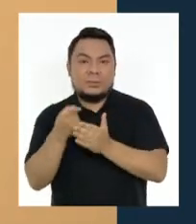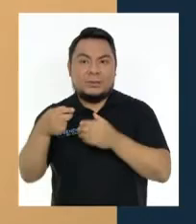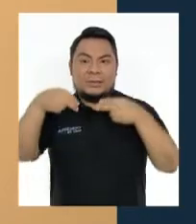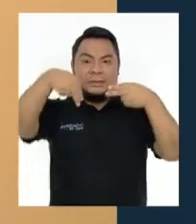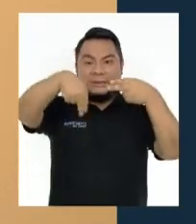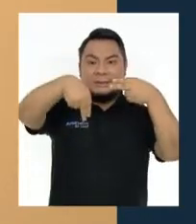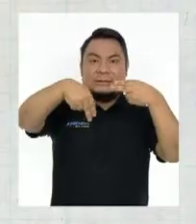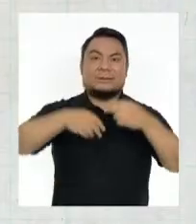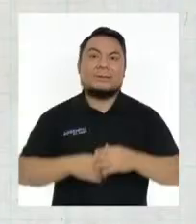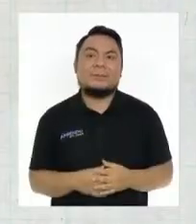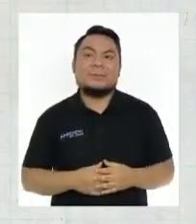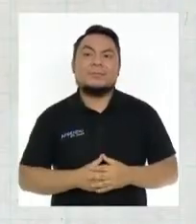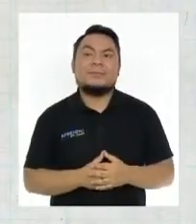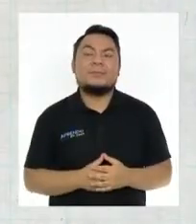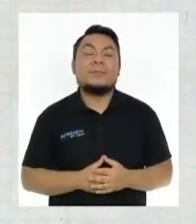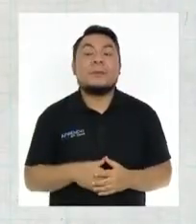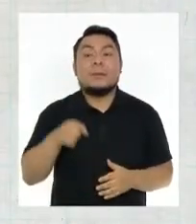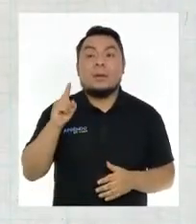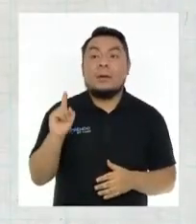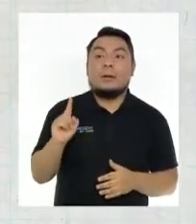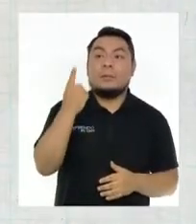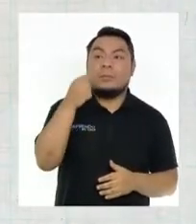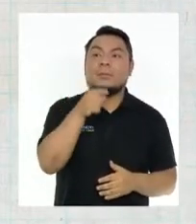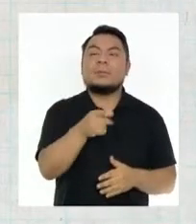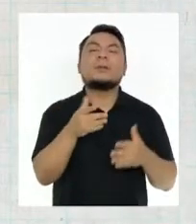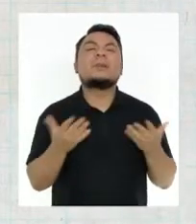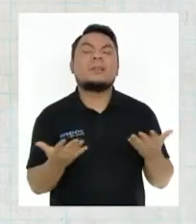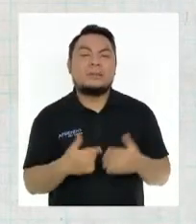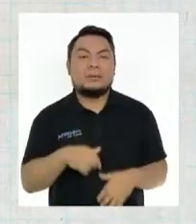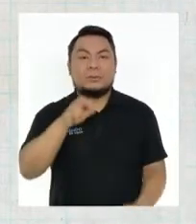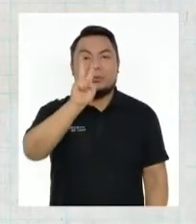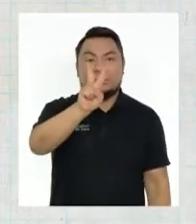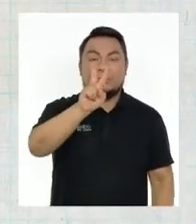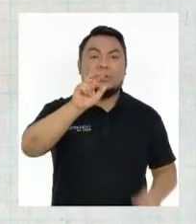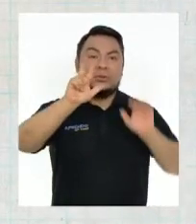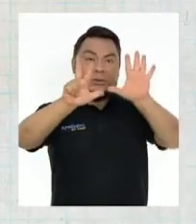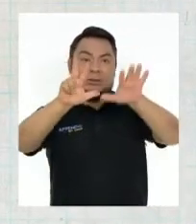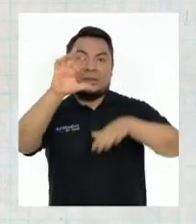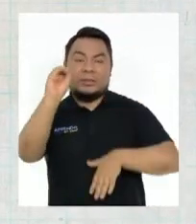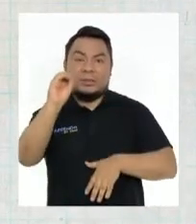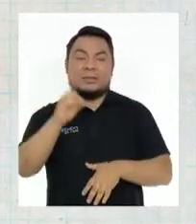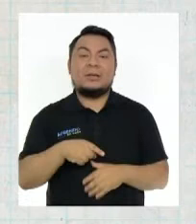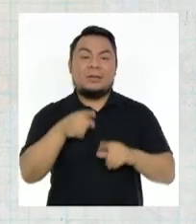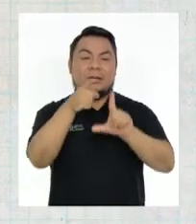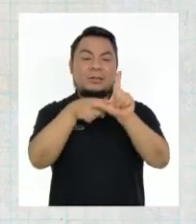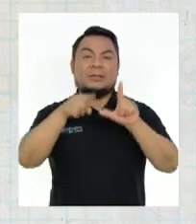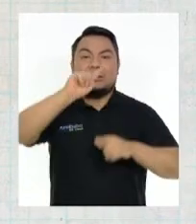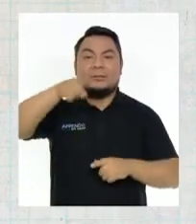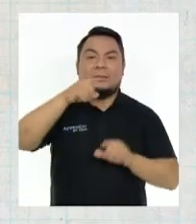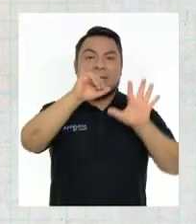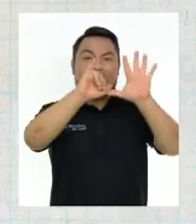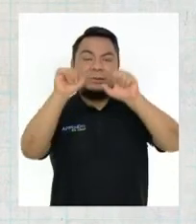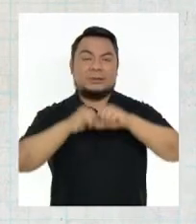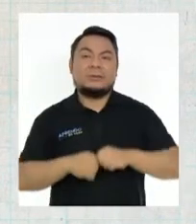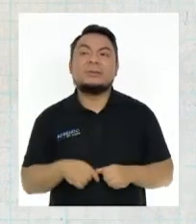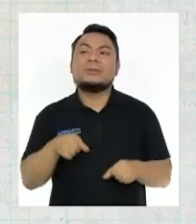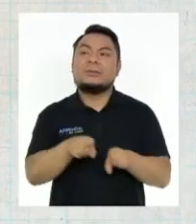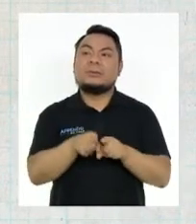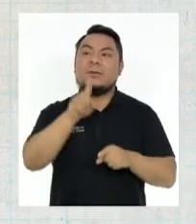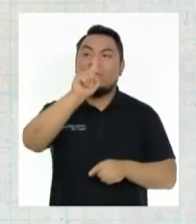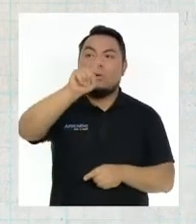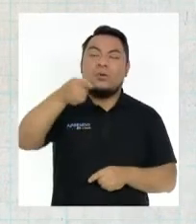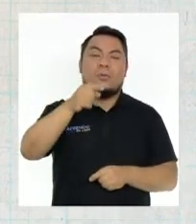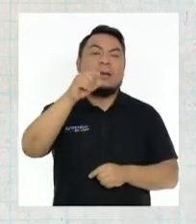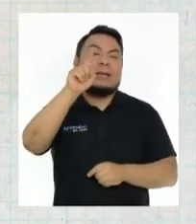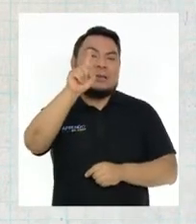N. Para el primer intervalo sería 280 entre 1600 igual a